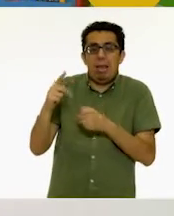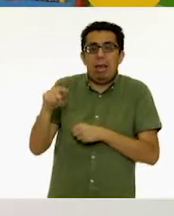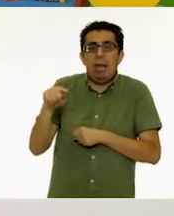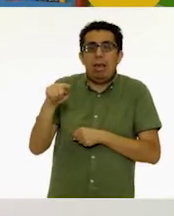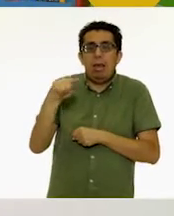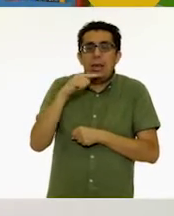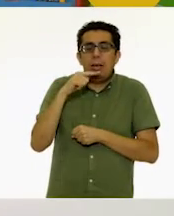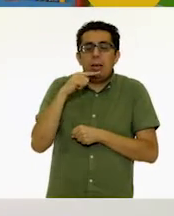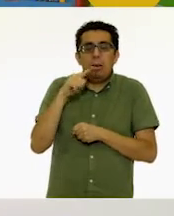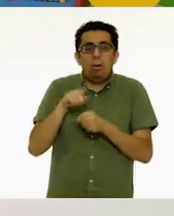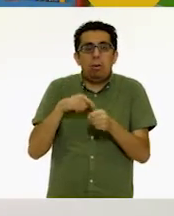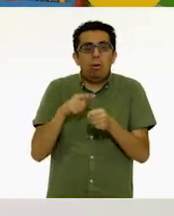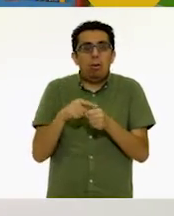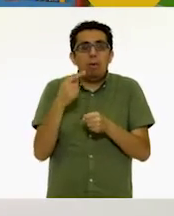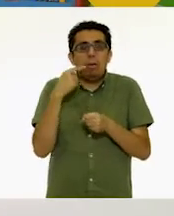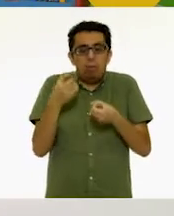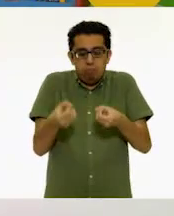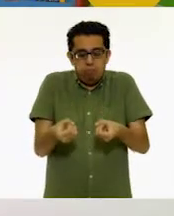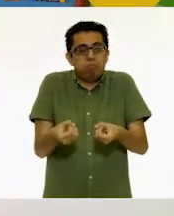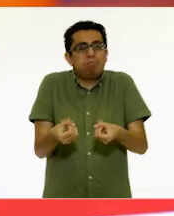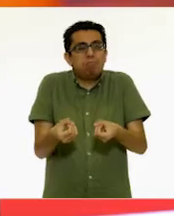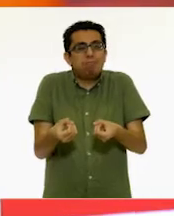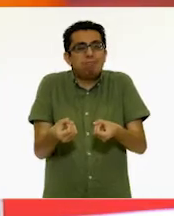miren en casa.